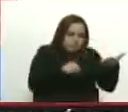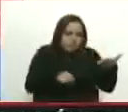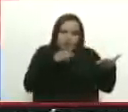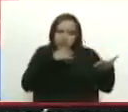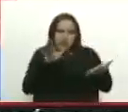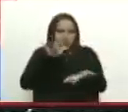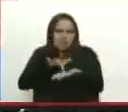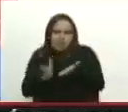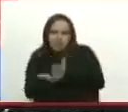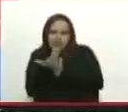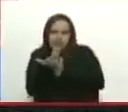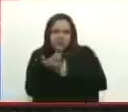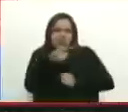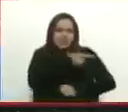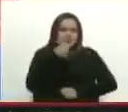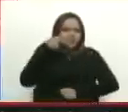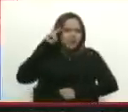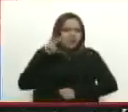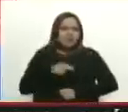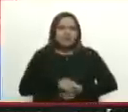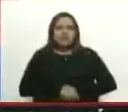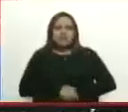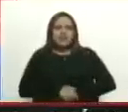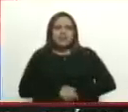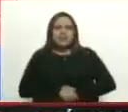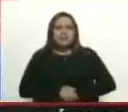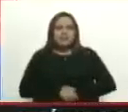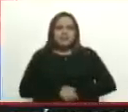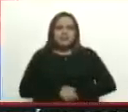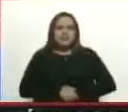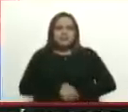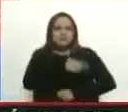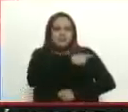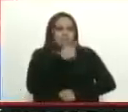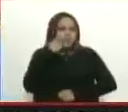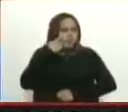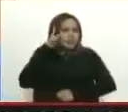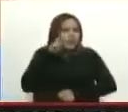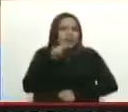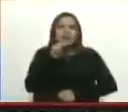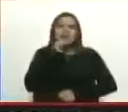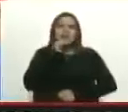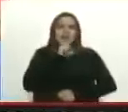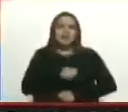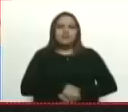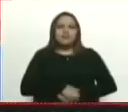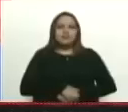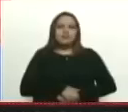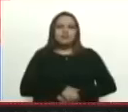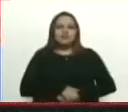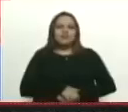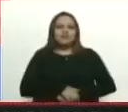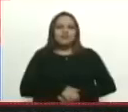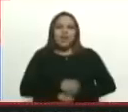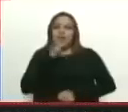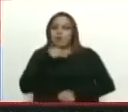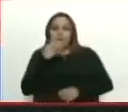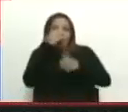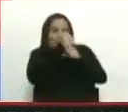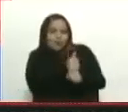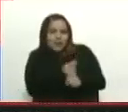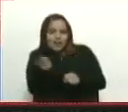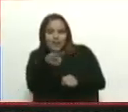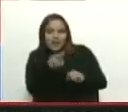Es la trampa, esa es la trampa. ¿Quién va a confiar? No, fíjate, no confían, escúchame,